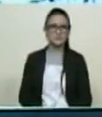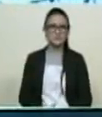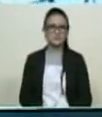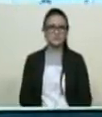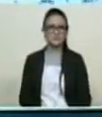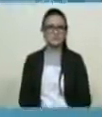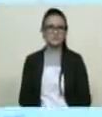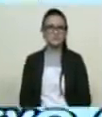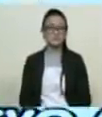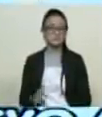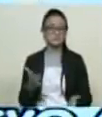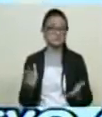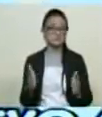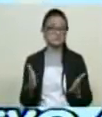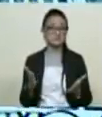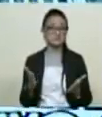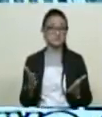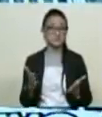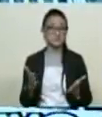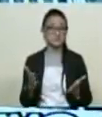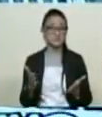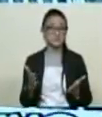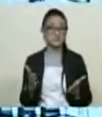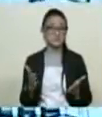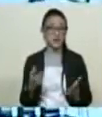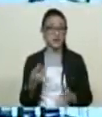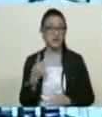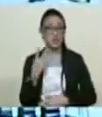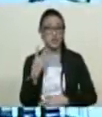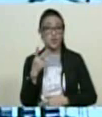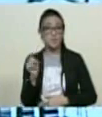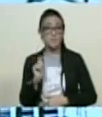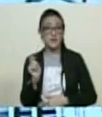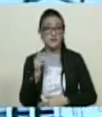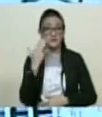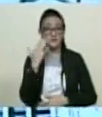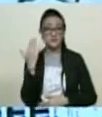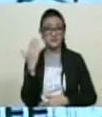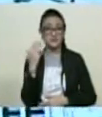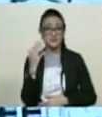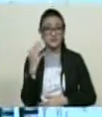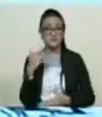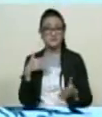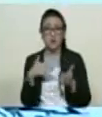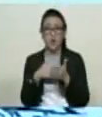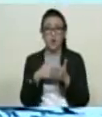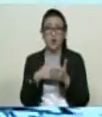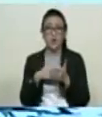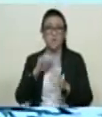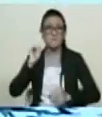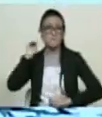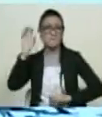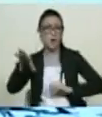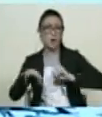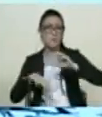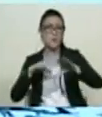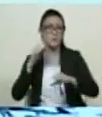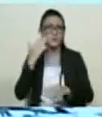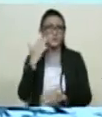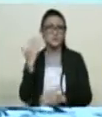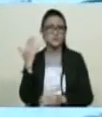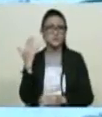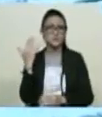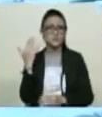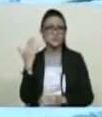durante aproximadamente, yo diría, dos meses, serios, serios ataques, serios allí que tuvimos